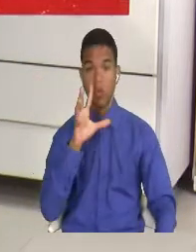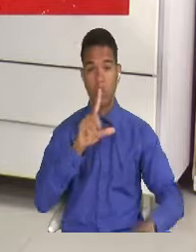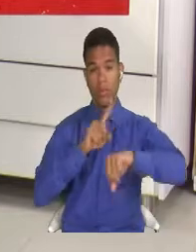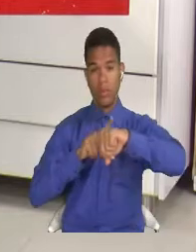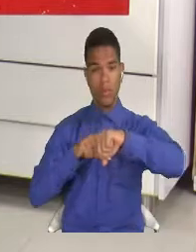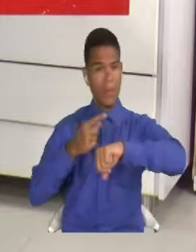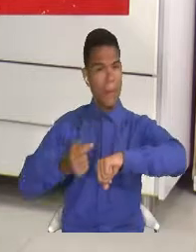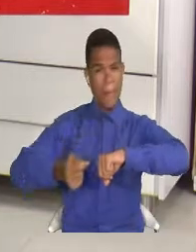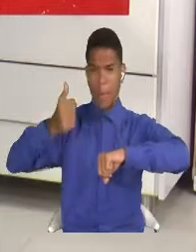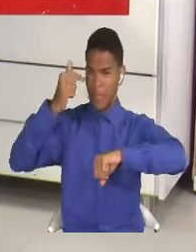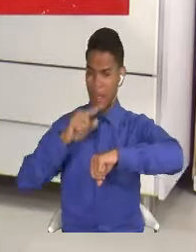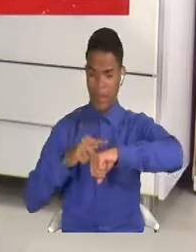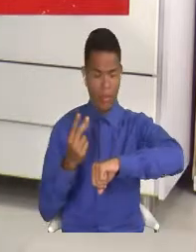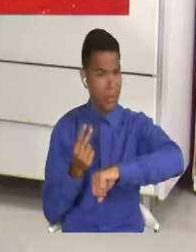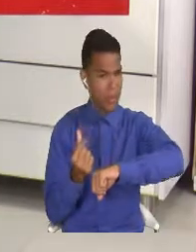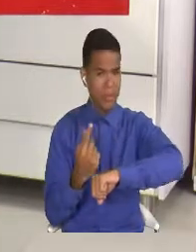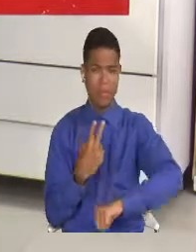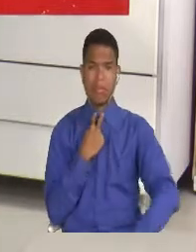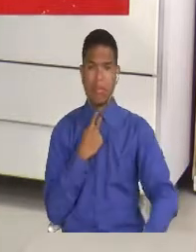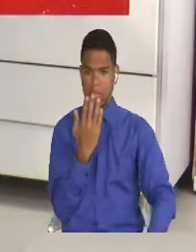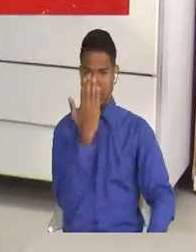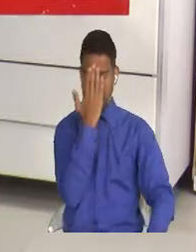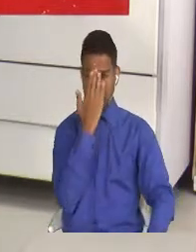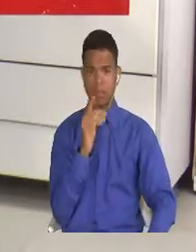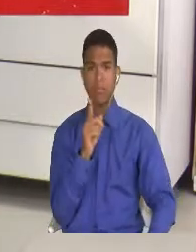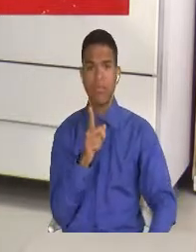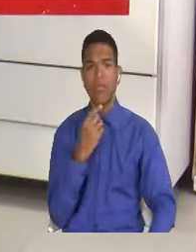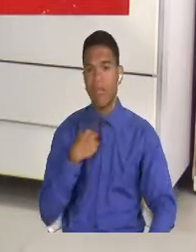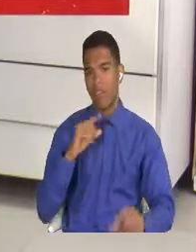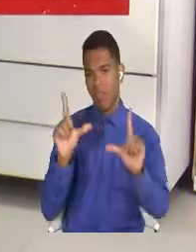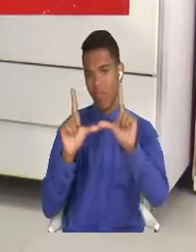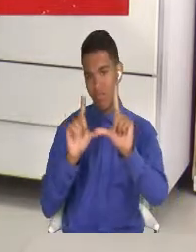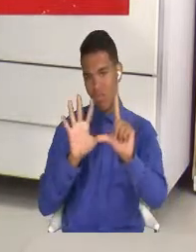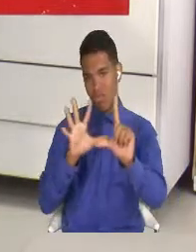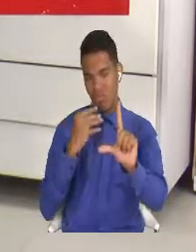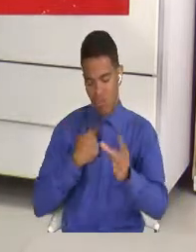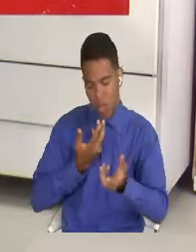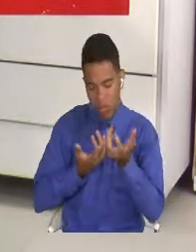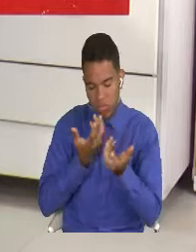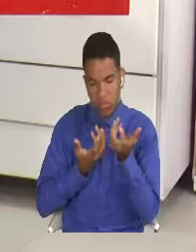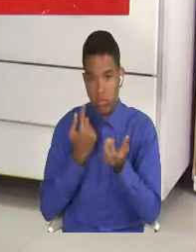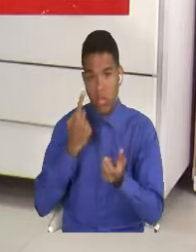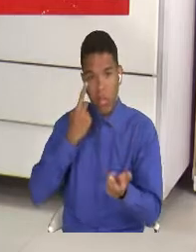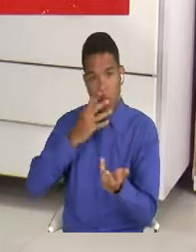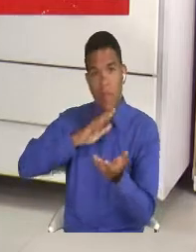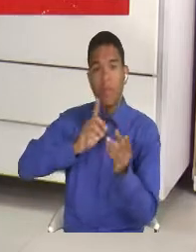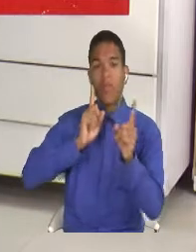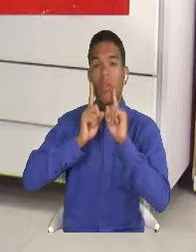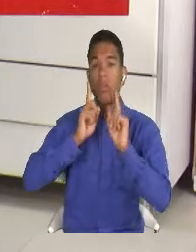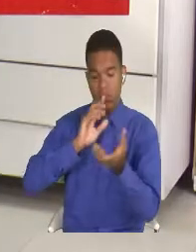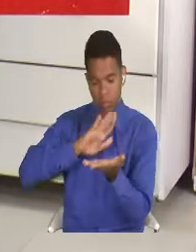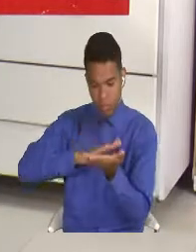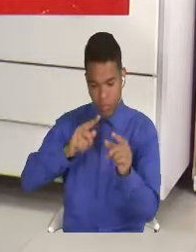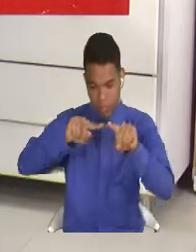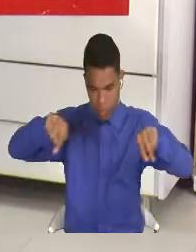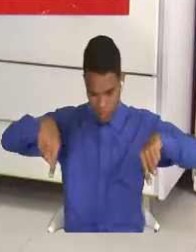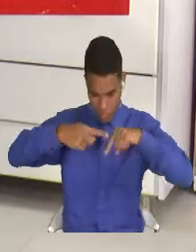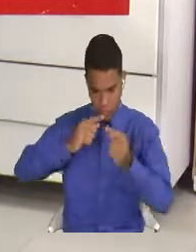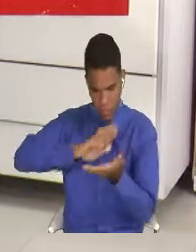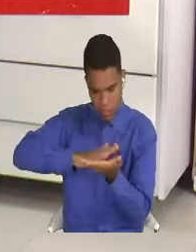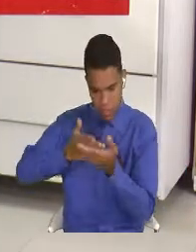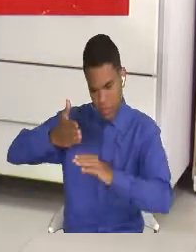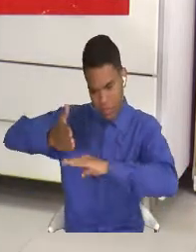muy corto, lastimosamente, aquí en A Pedir de Boca. Sin embargo, miren, nosotros la tortilla que Wilson estaba hace un